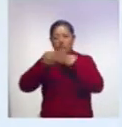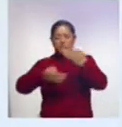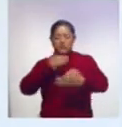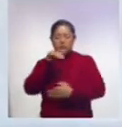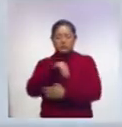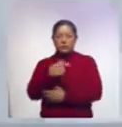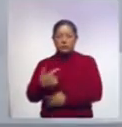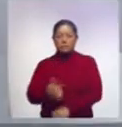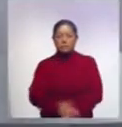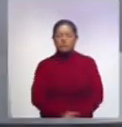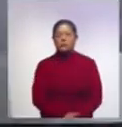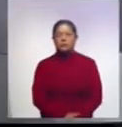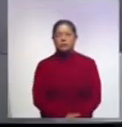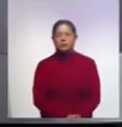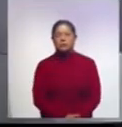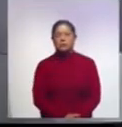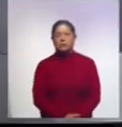Gómez.